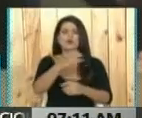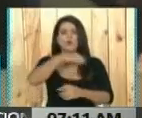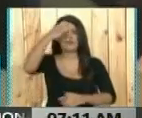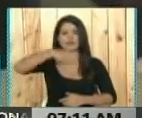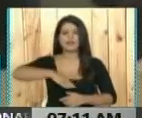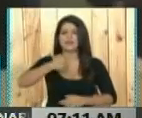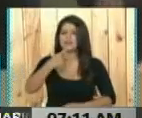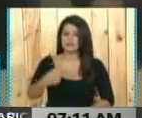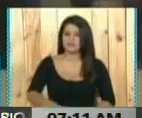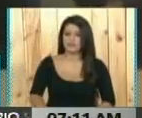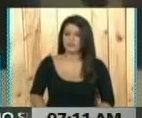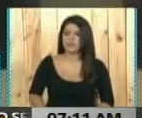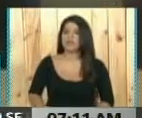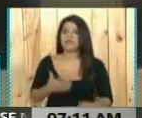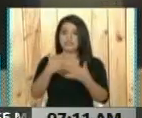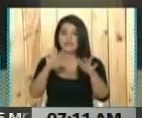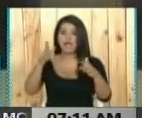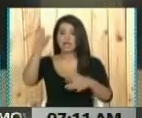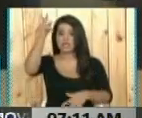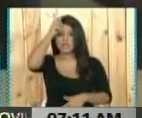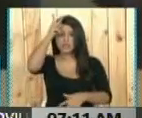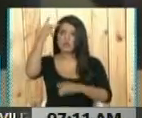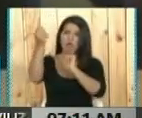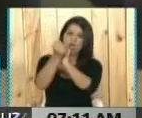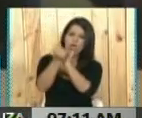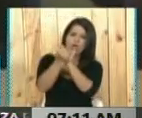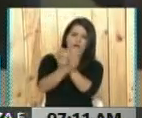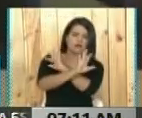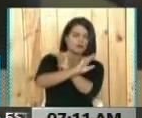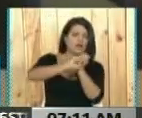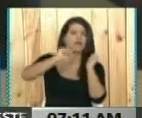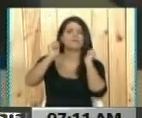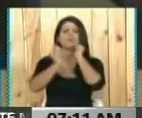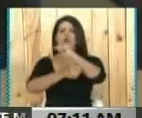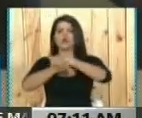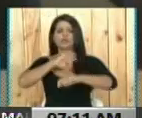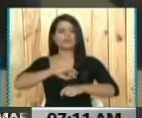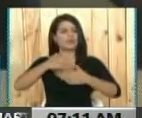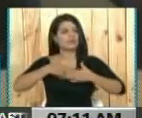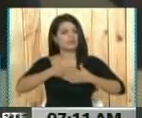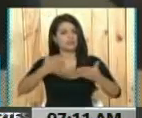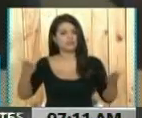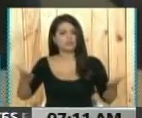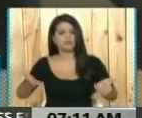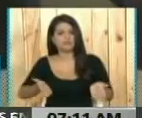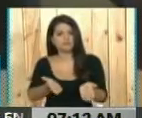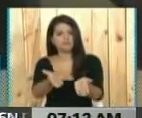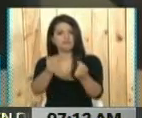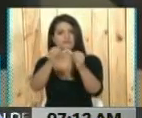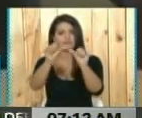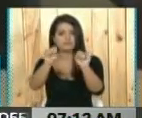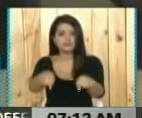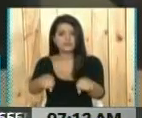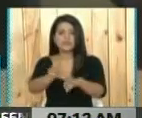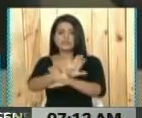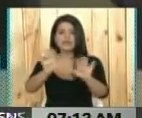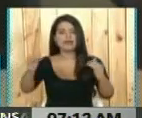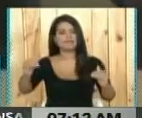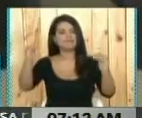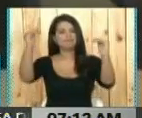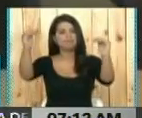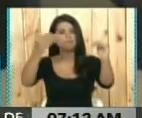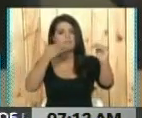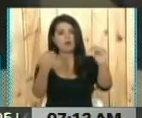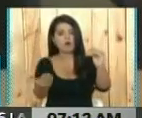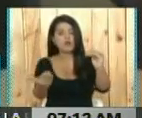expresaba: liberamos al pueblo indio del yugo de una sociedad capitalista, burguesa, de un Estado burgués lo hemos liberado. Pero el